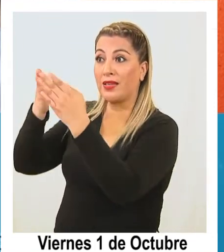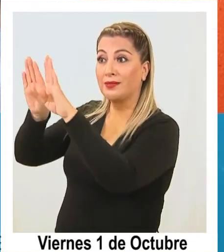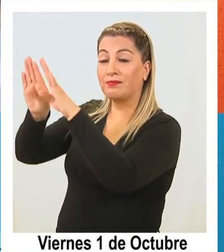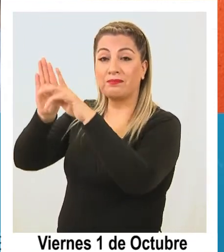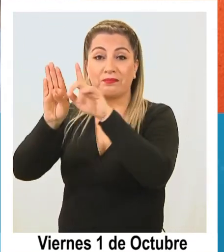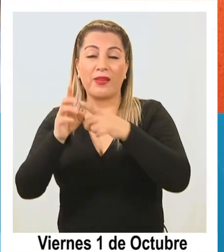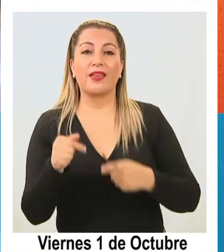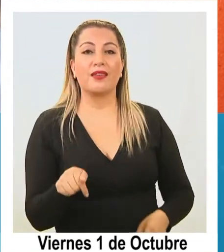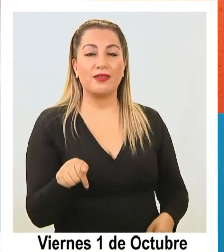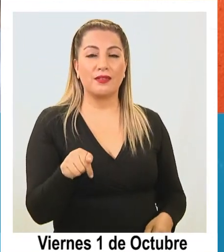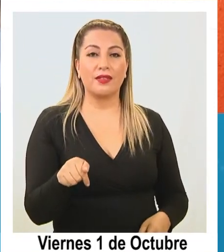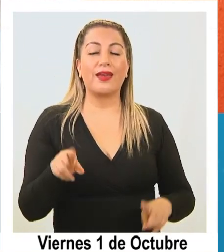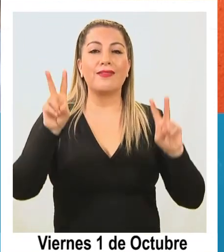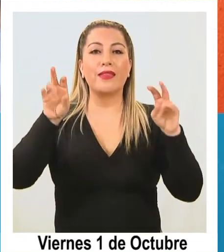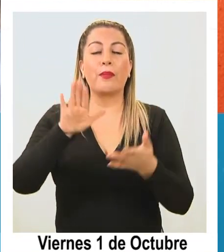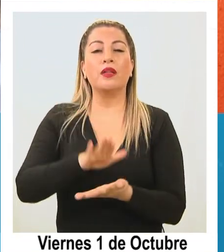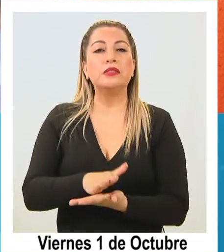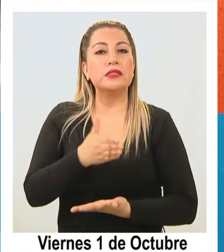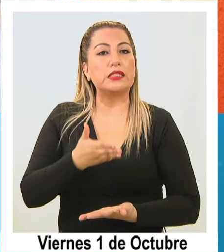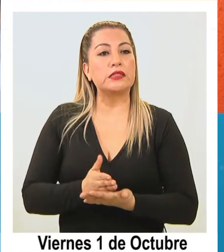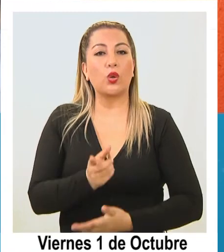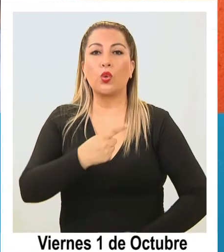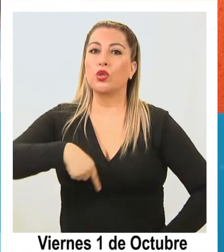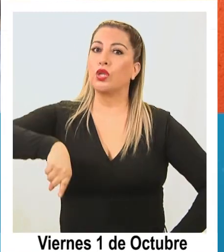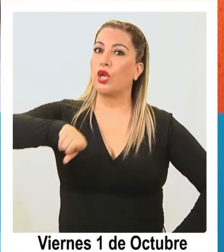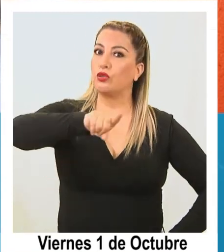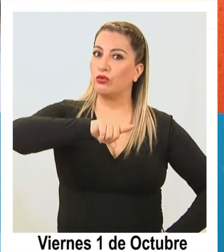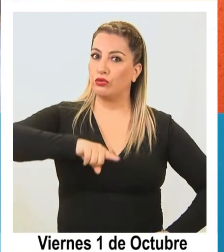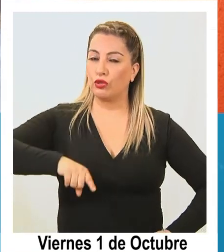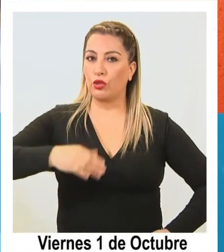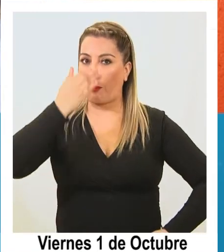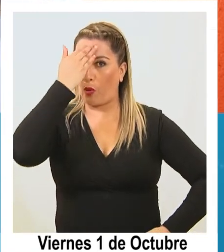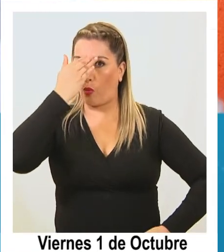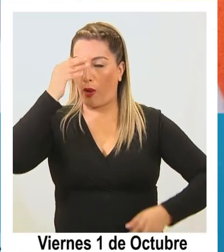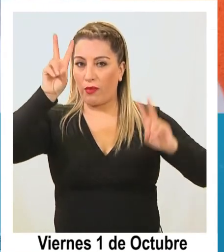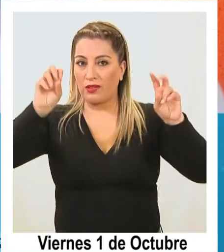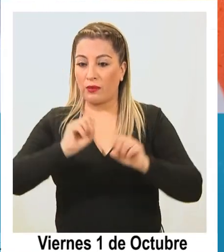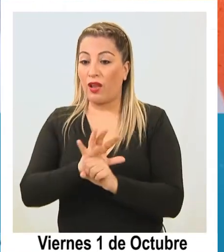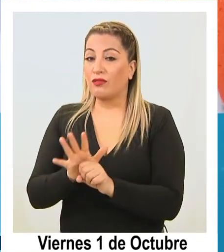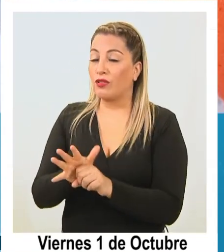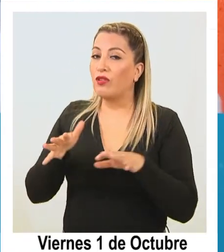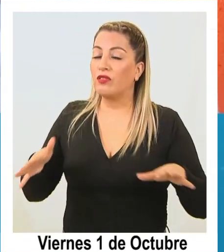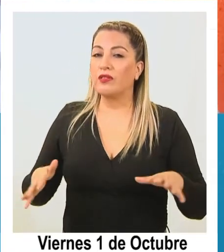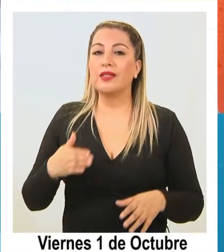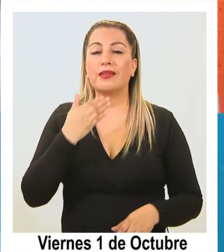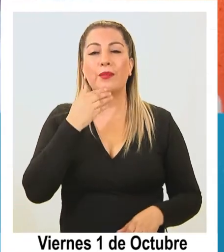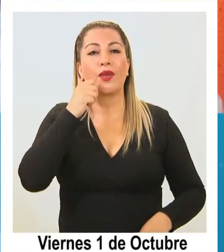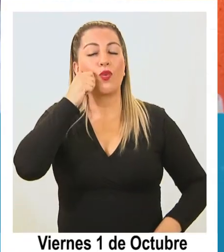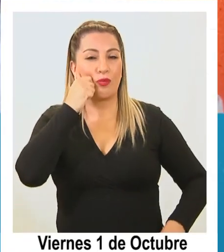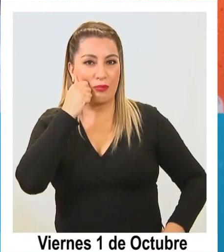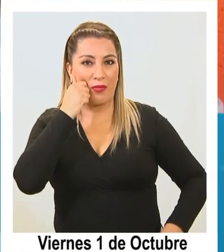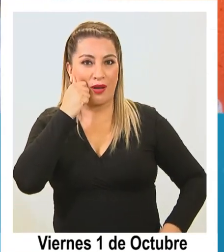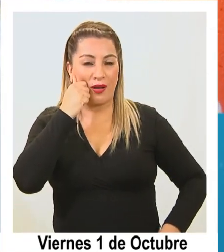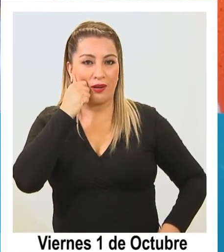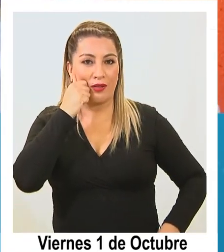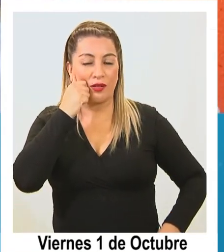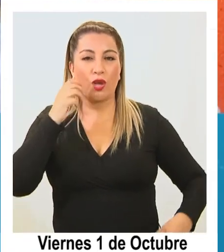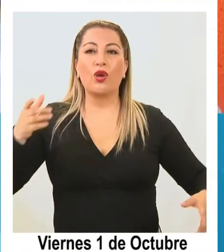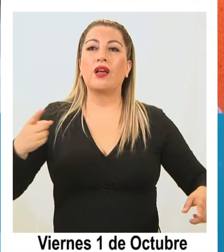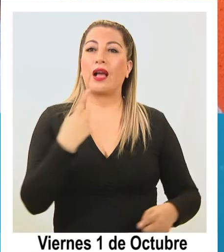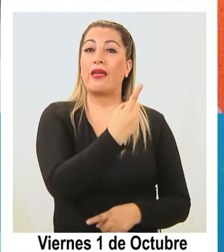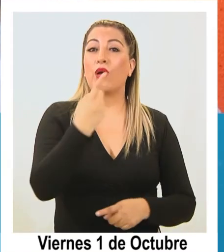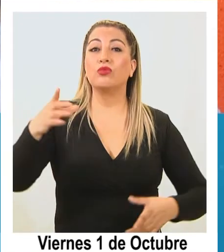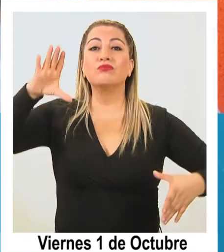el aspecto sanitario que nos convoca esta pandemia, y adicionalmente lo humanitario que tiene que ver con la reunificación